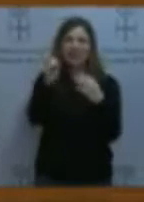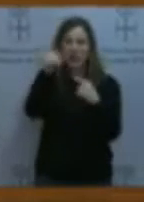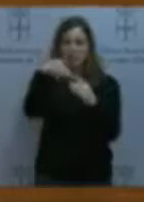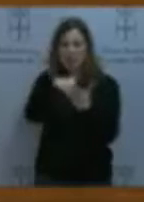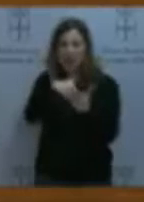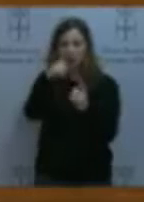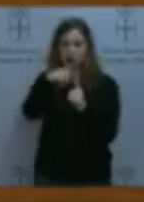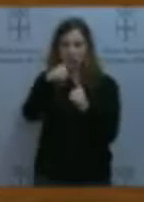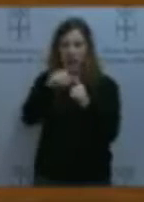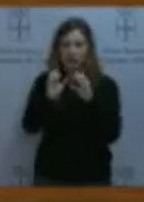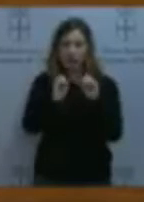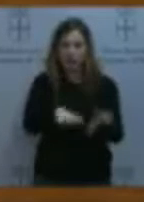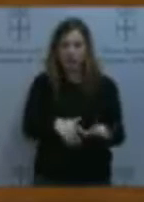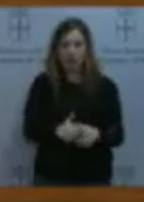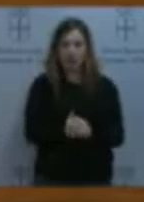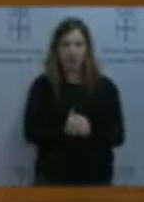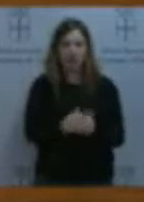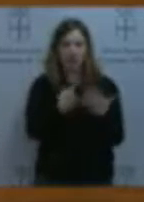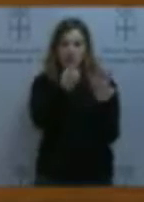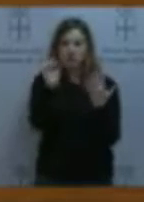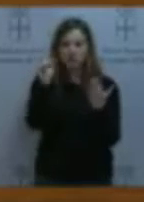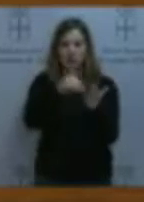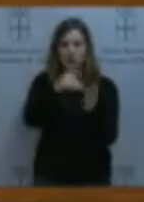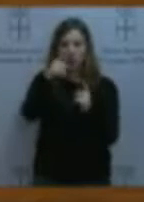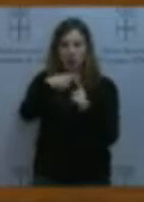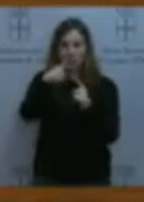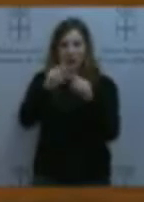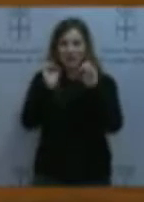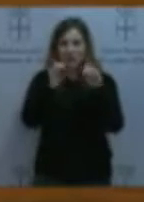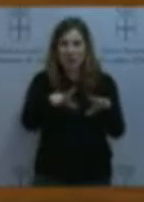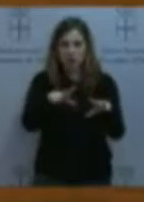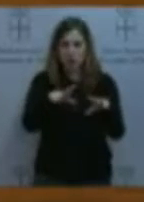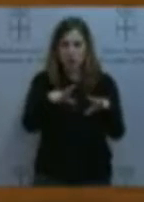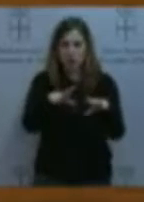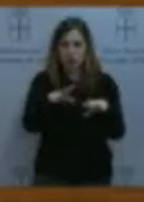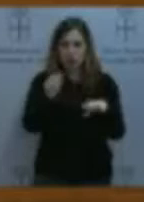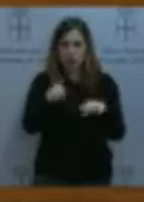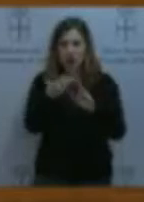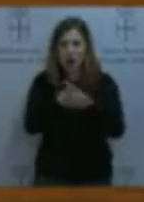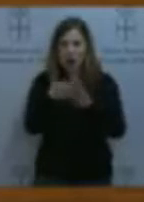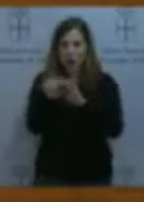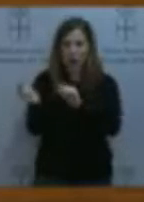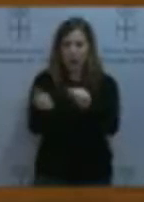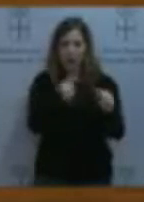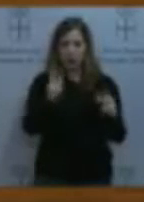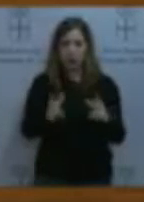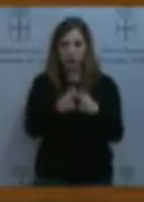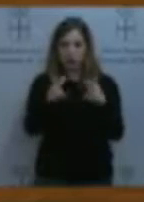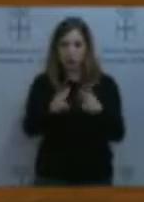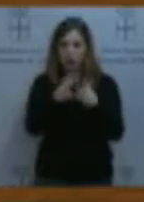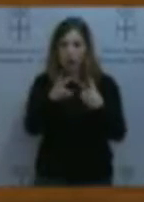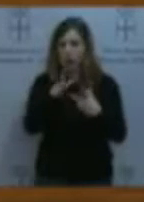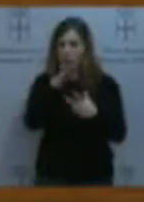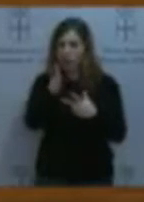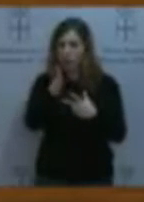60.000 toneladas, y aquí dejo en parte el debate social, porque me paso el debate medioambiental.